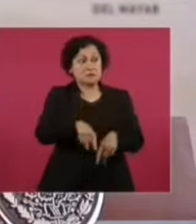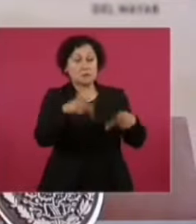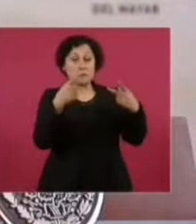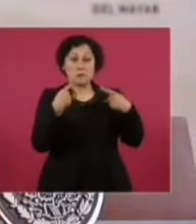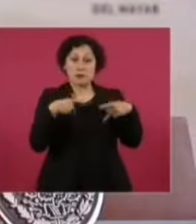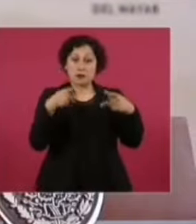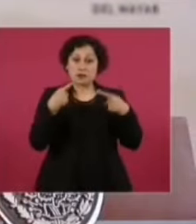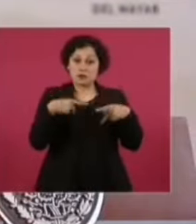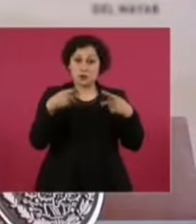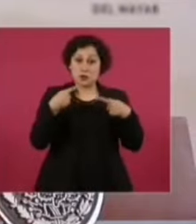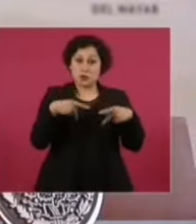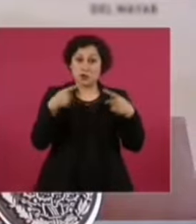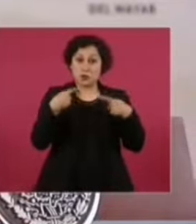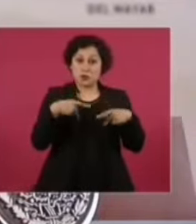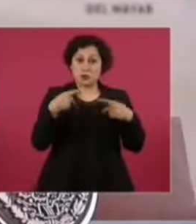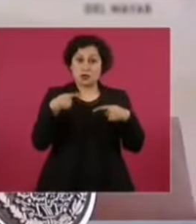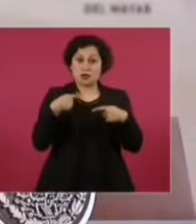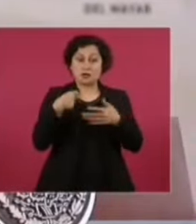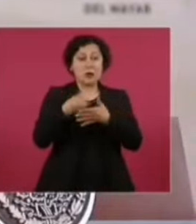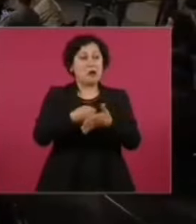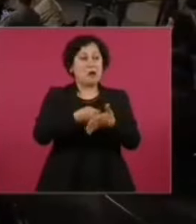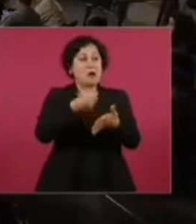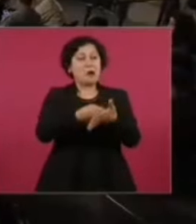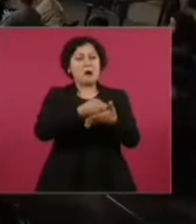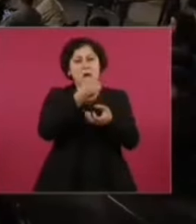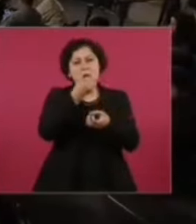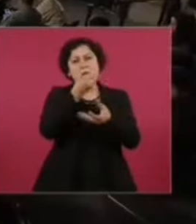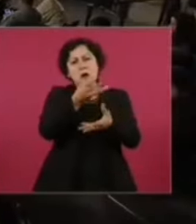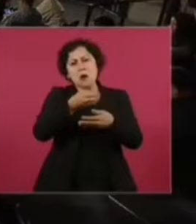¿Sí? Que se están manifestando.